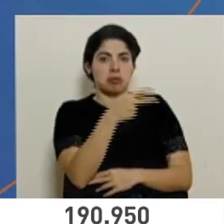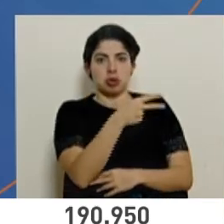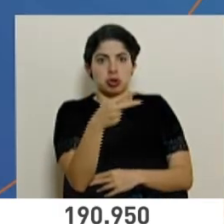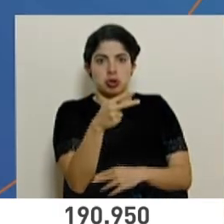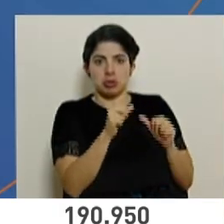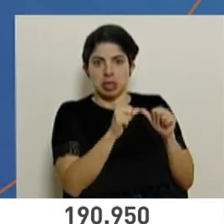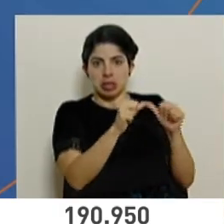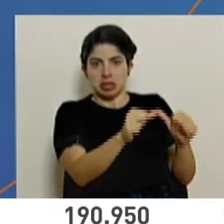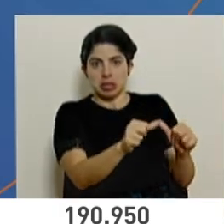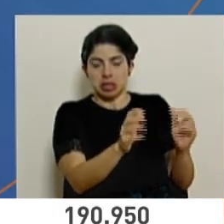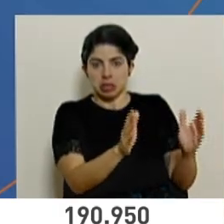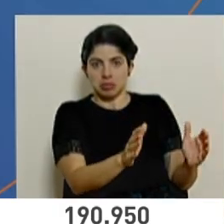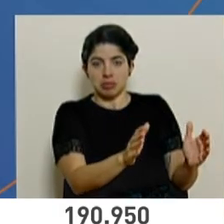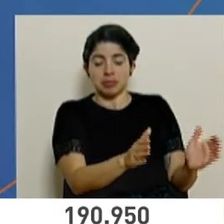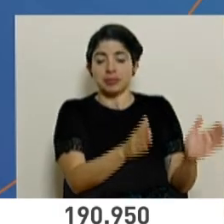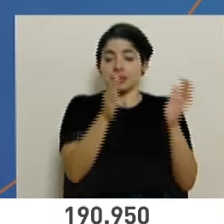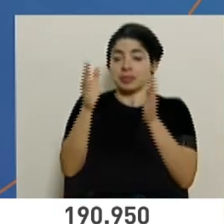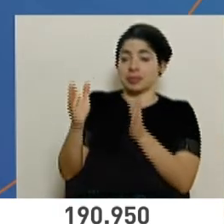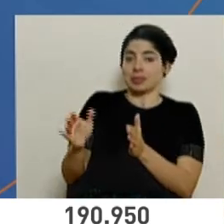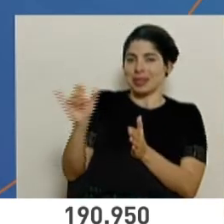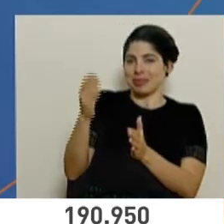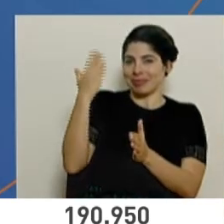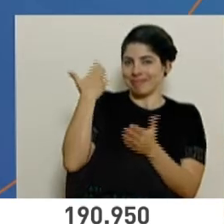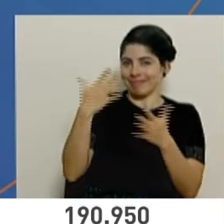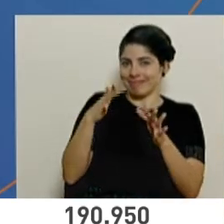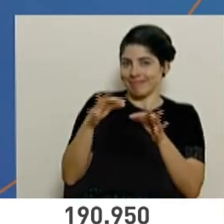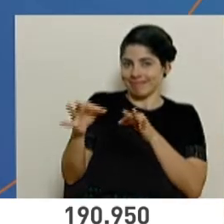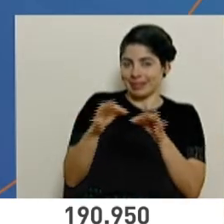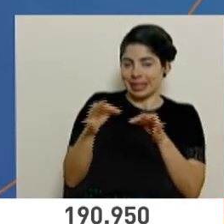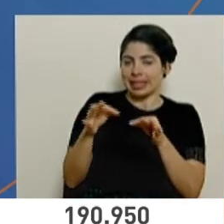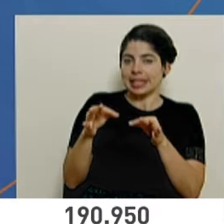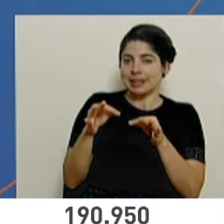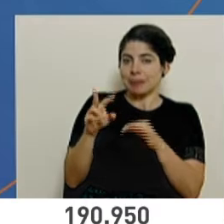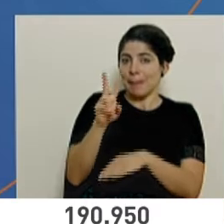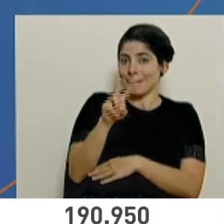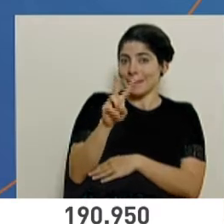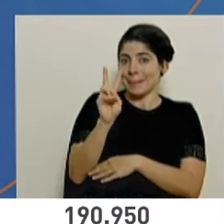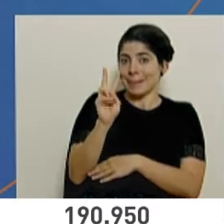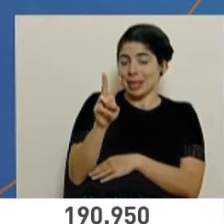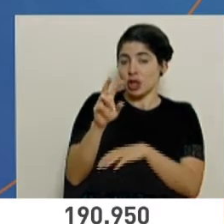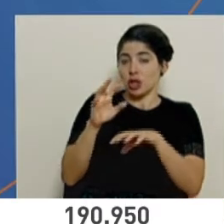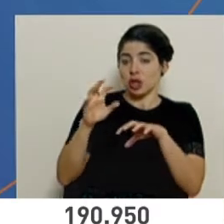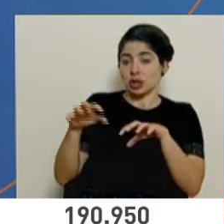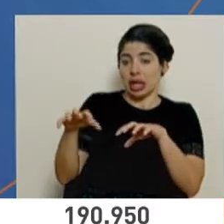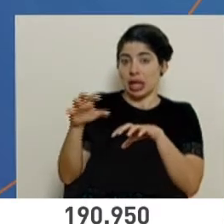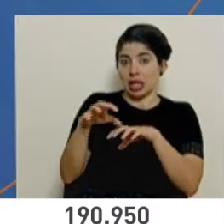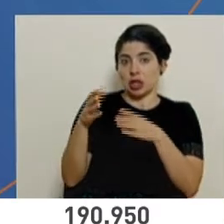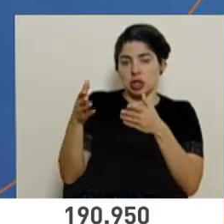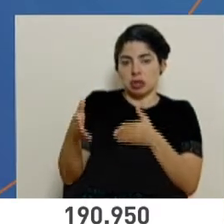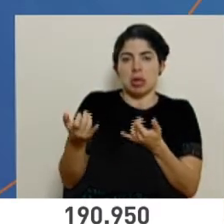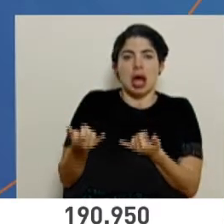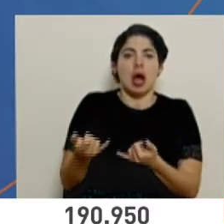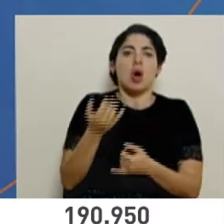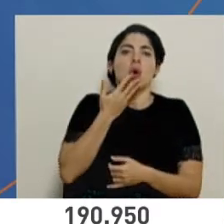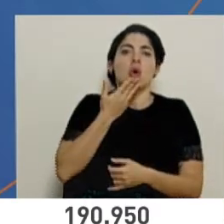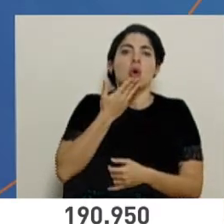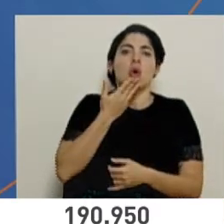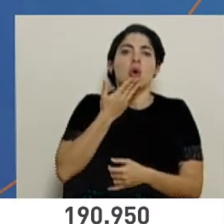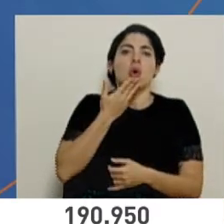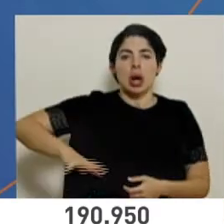semanas y, como mencioné antes, los 22 cantones que quedan en condición de alerta